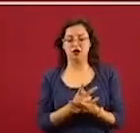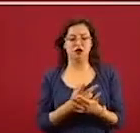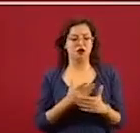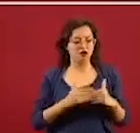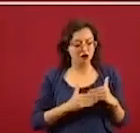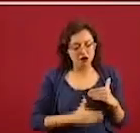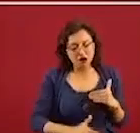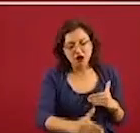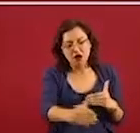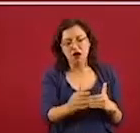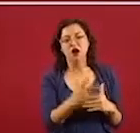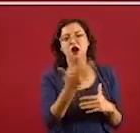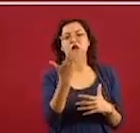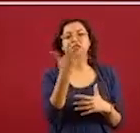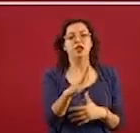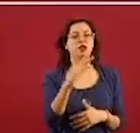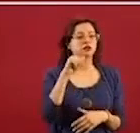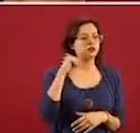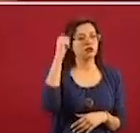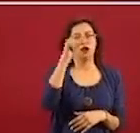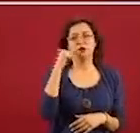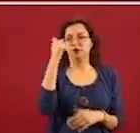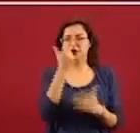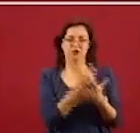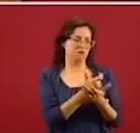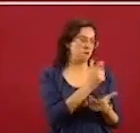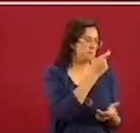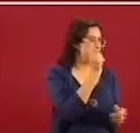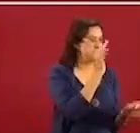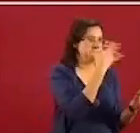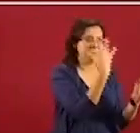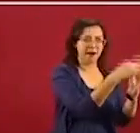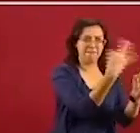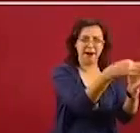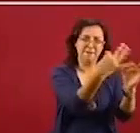10 de abril, de entregar todo.